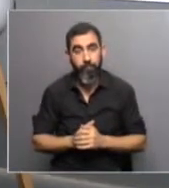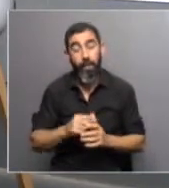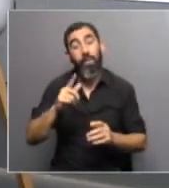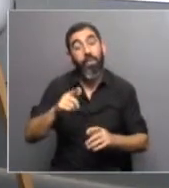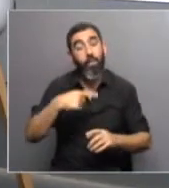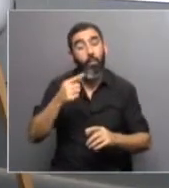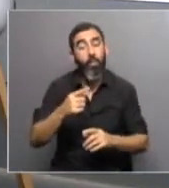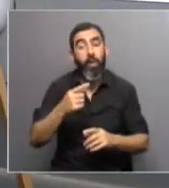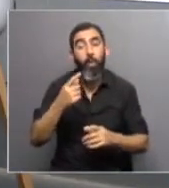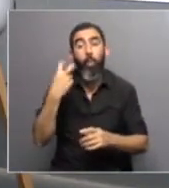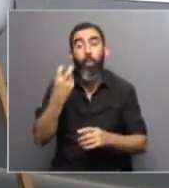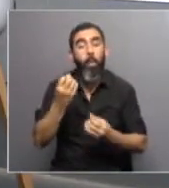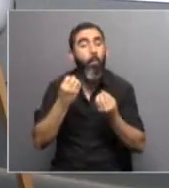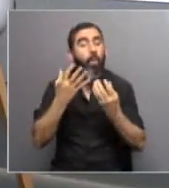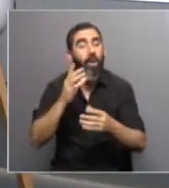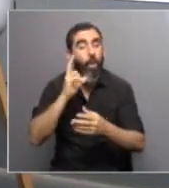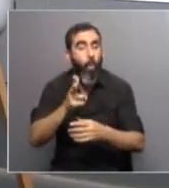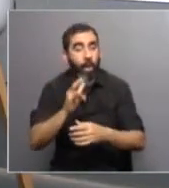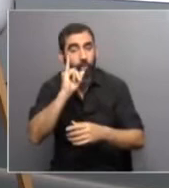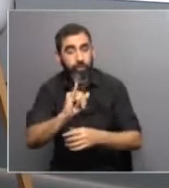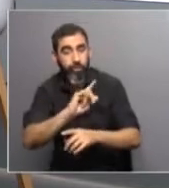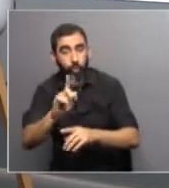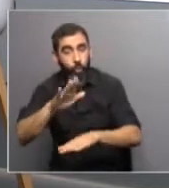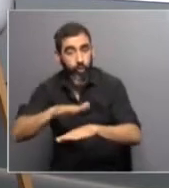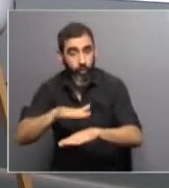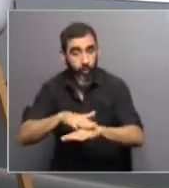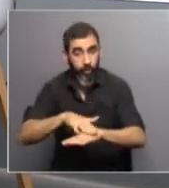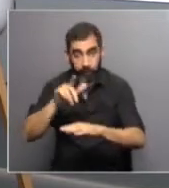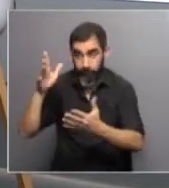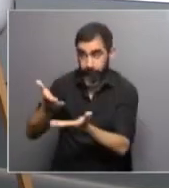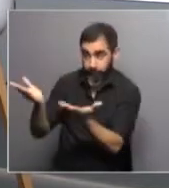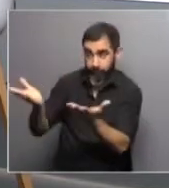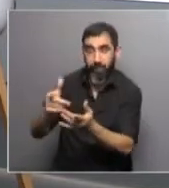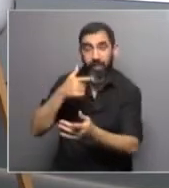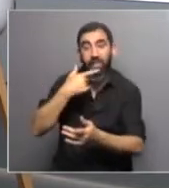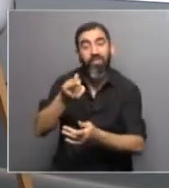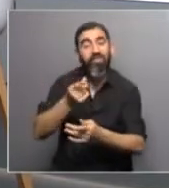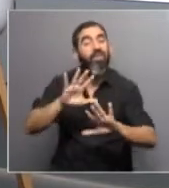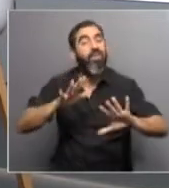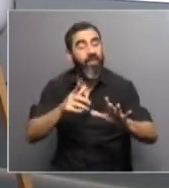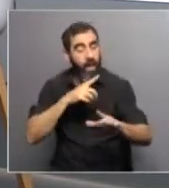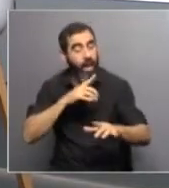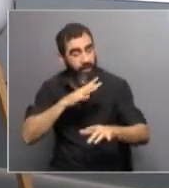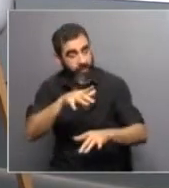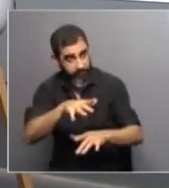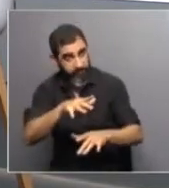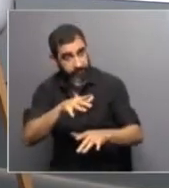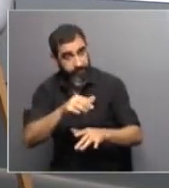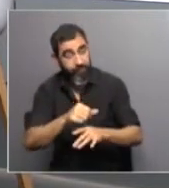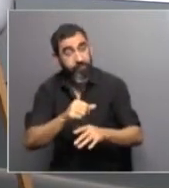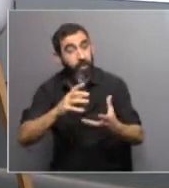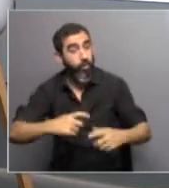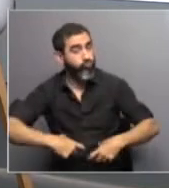es la atribución a la acción humana. Y esta gráfica lo que muestra justamente es una gráfica donde se observa que